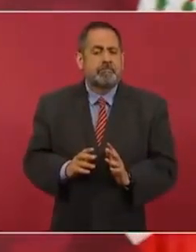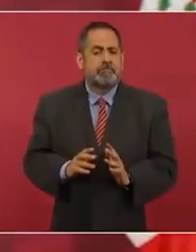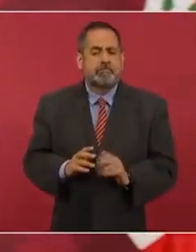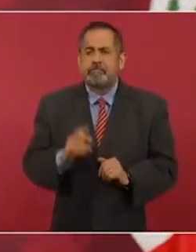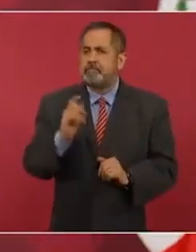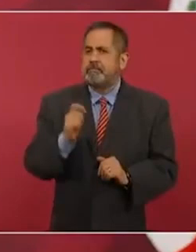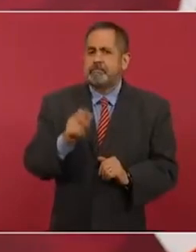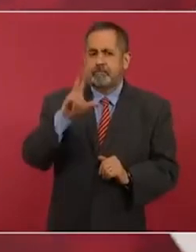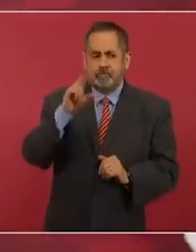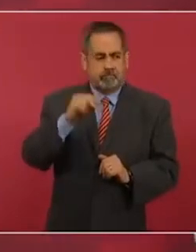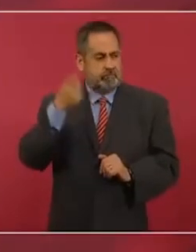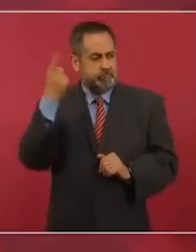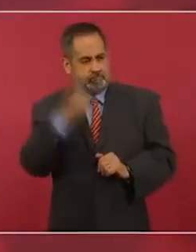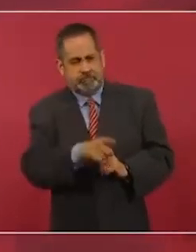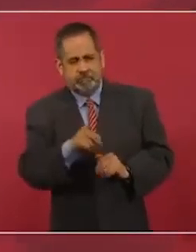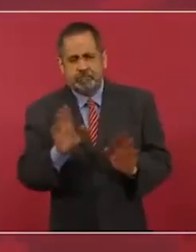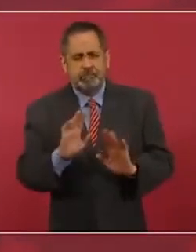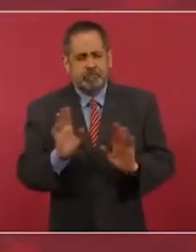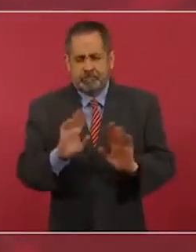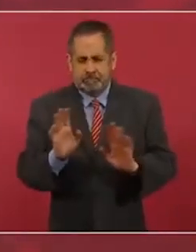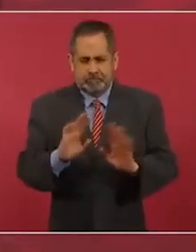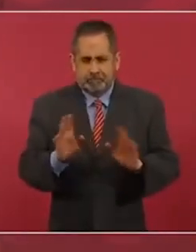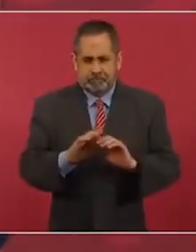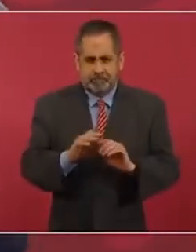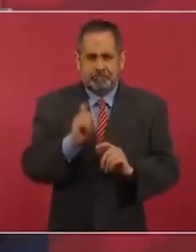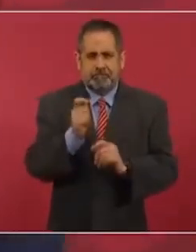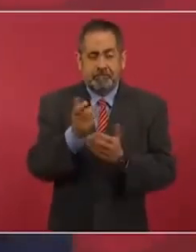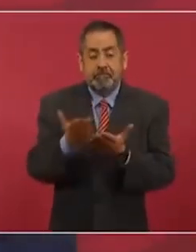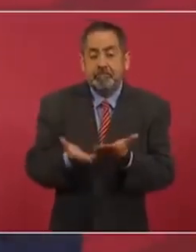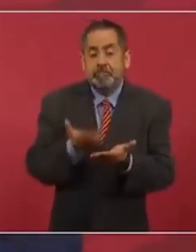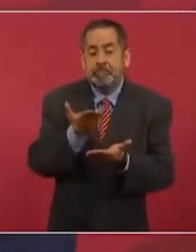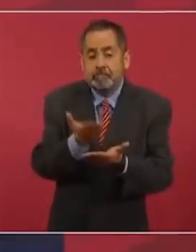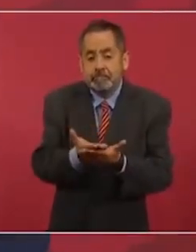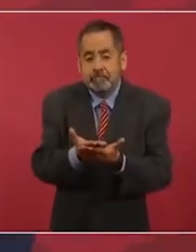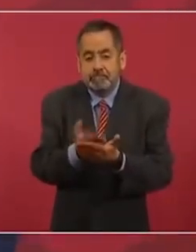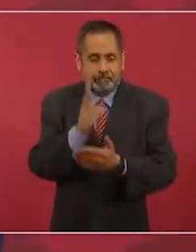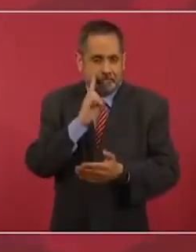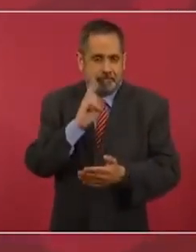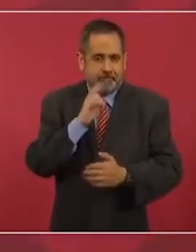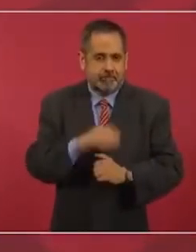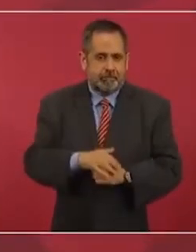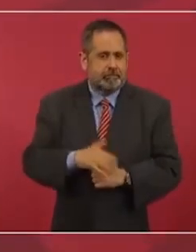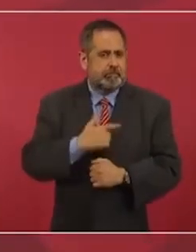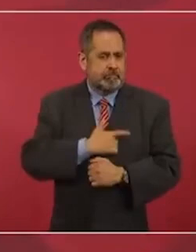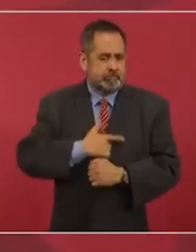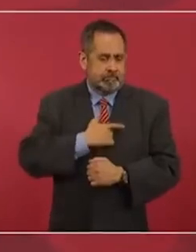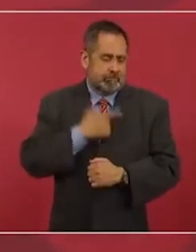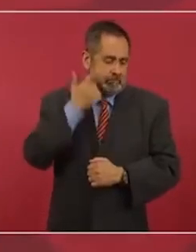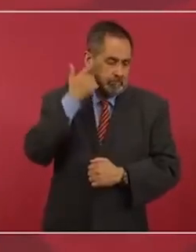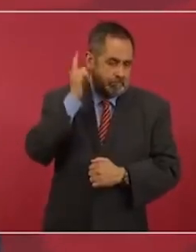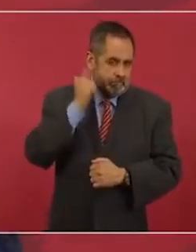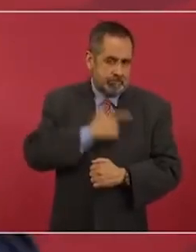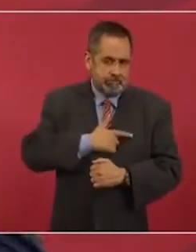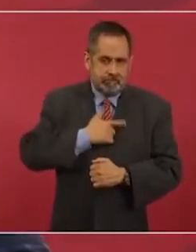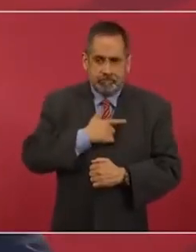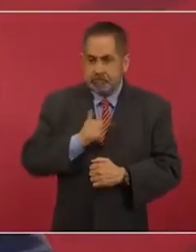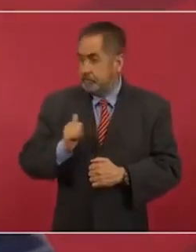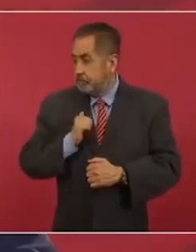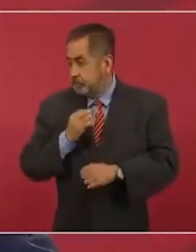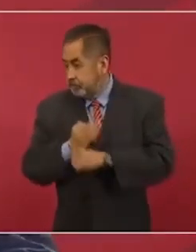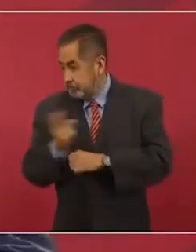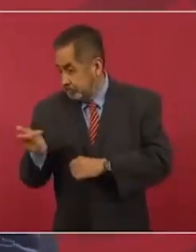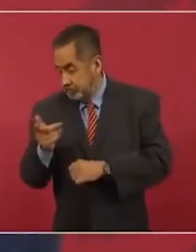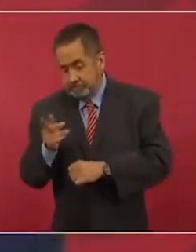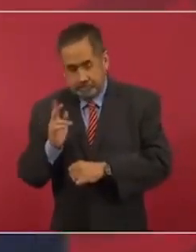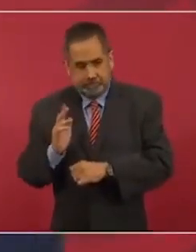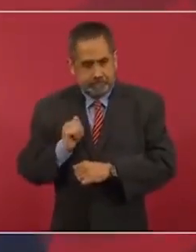una orden, es una propuesta. Me gustaría mucho, aprovechando que está aquí el general,